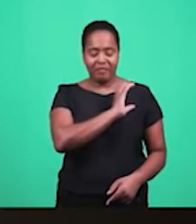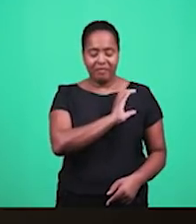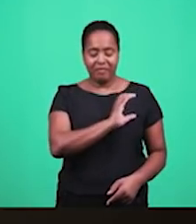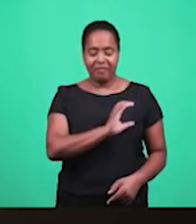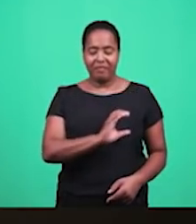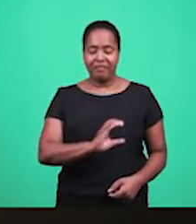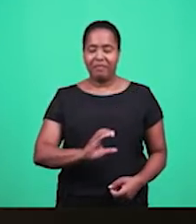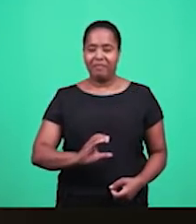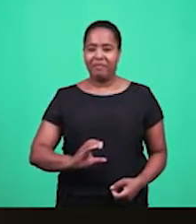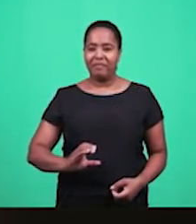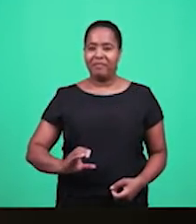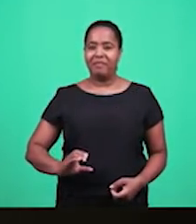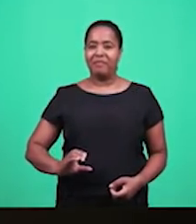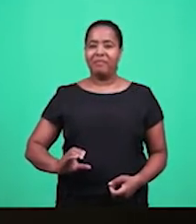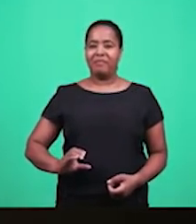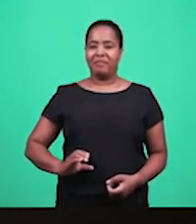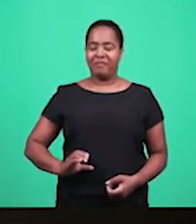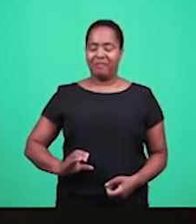es